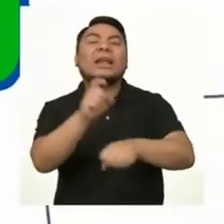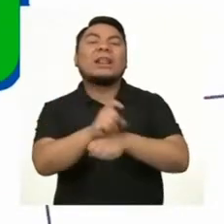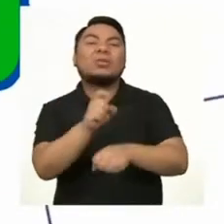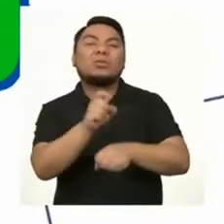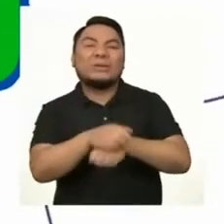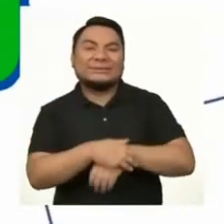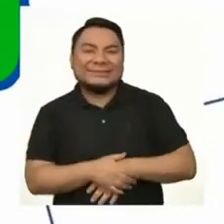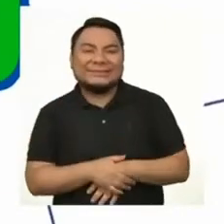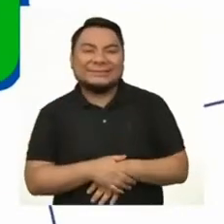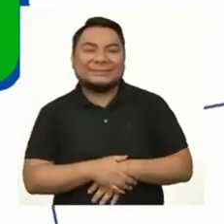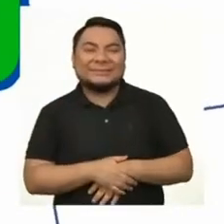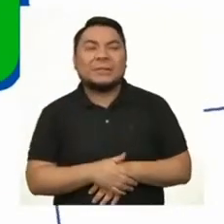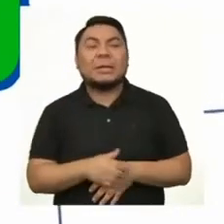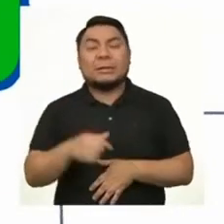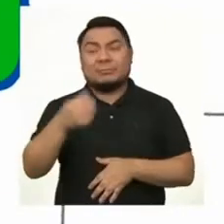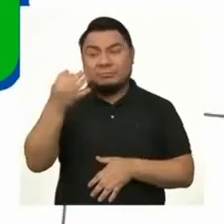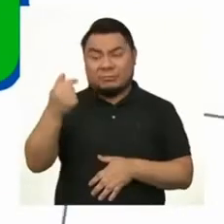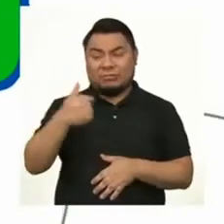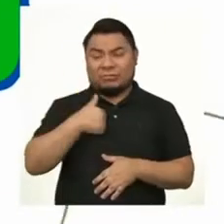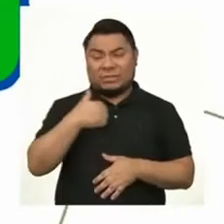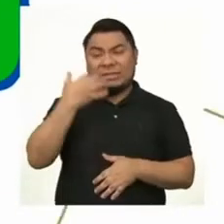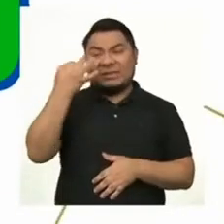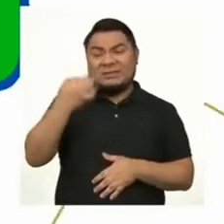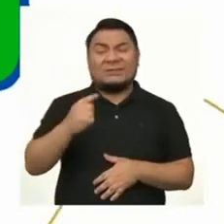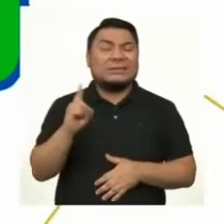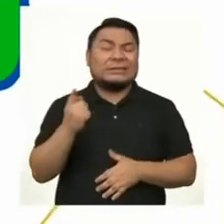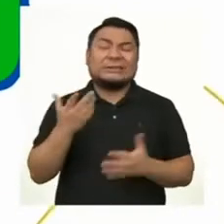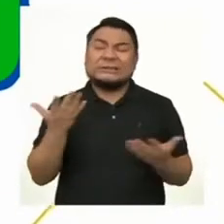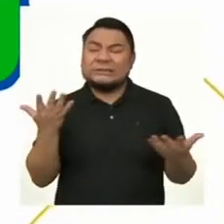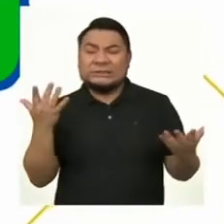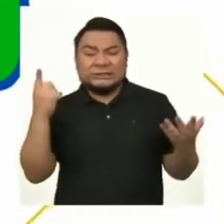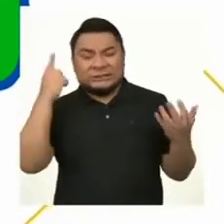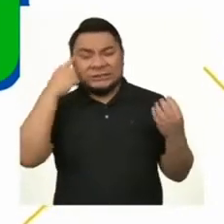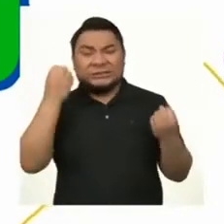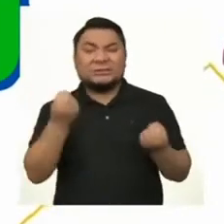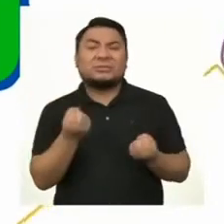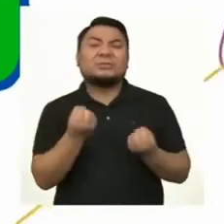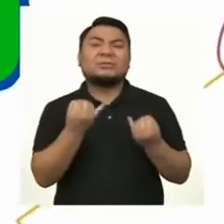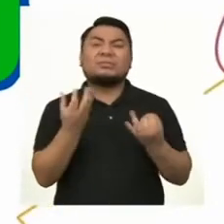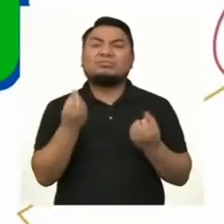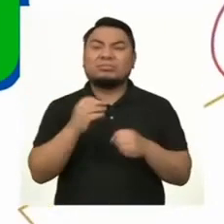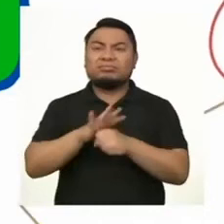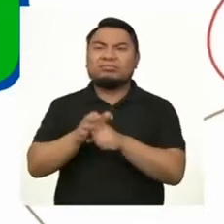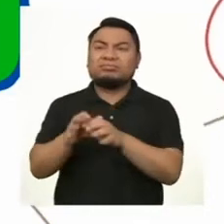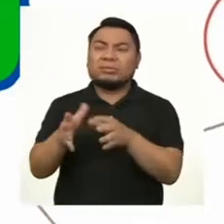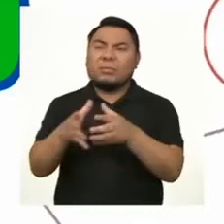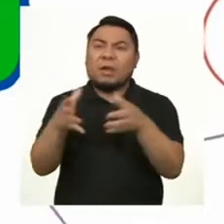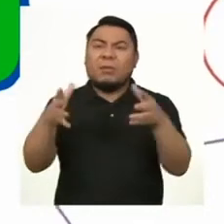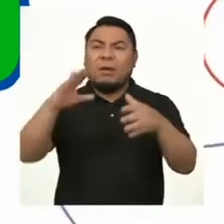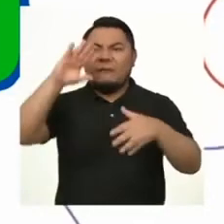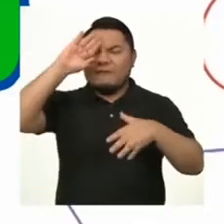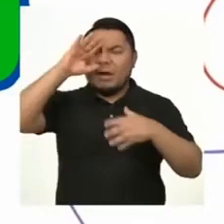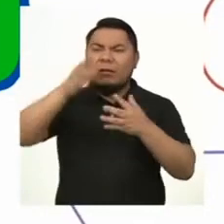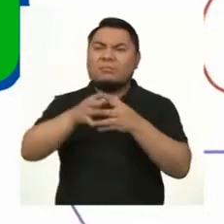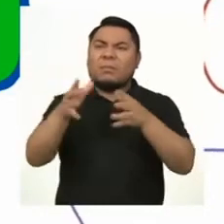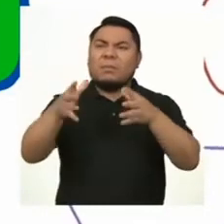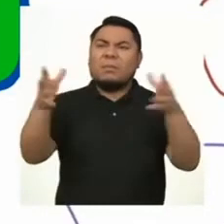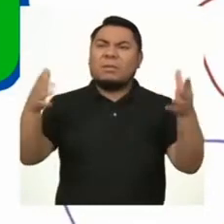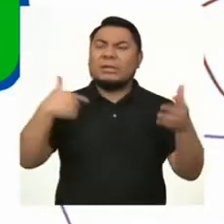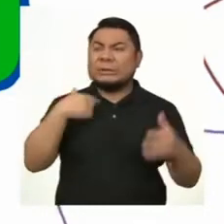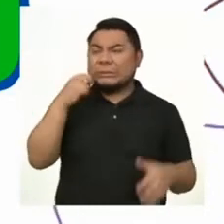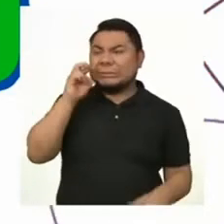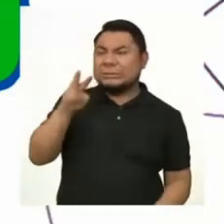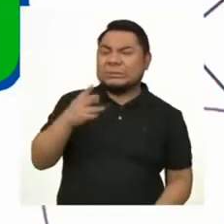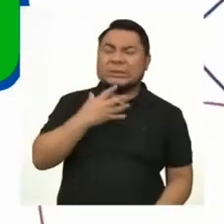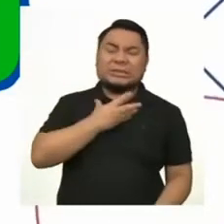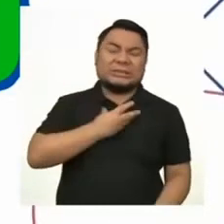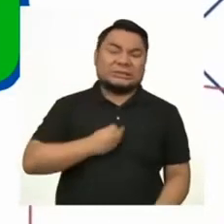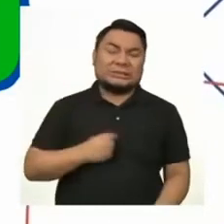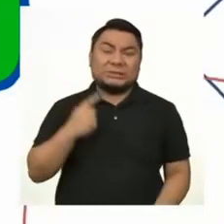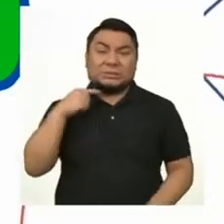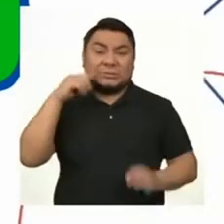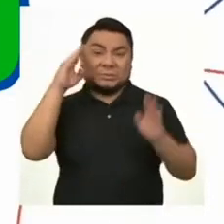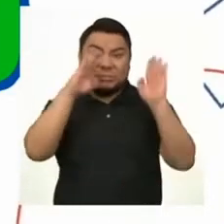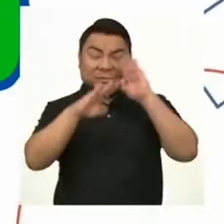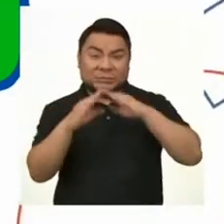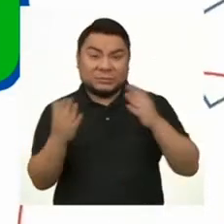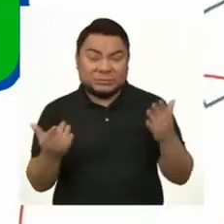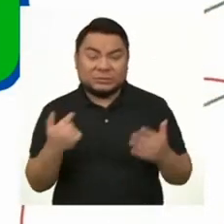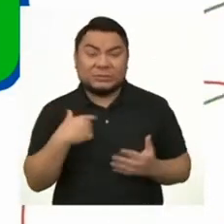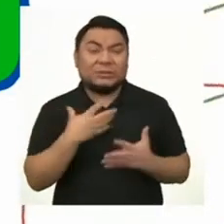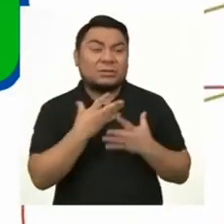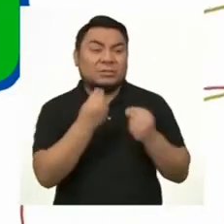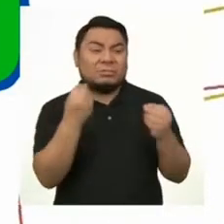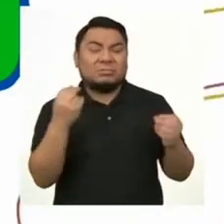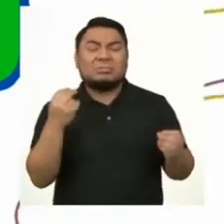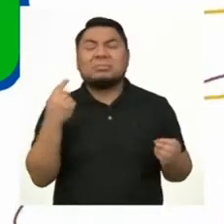Mire, yo la verdad ya no puedo más con las cifras de la pandemia. Me entristece verlas. Para muchos será un